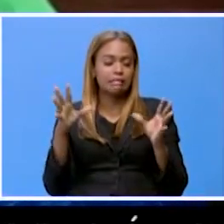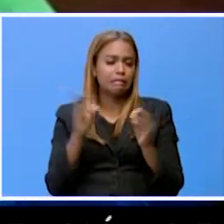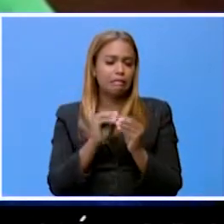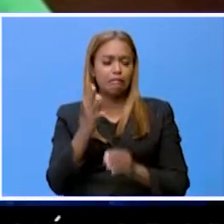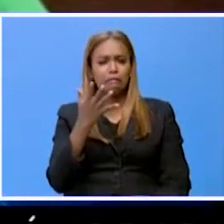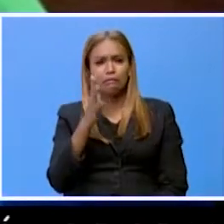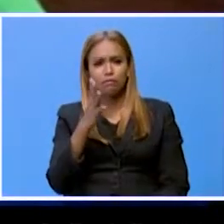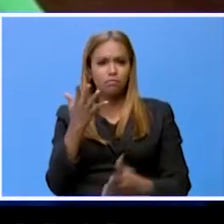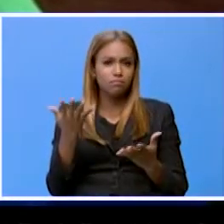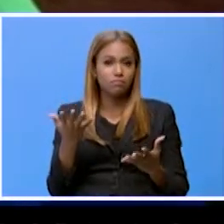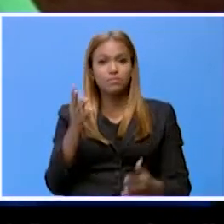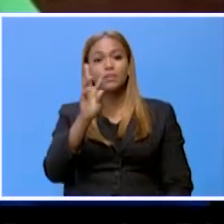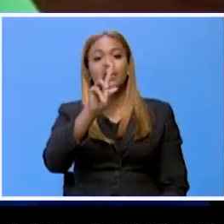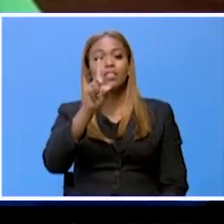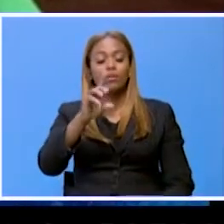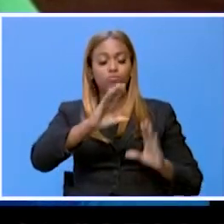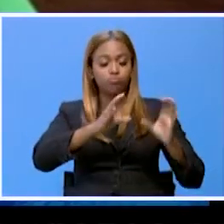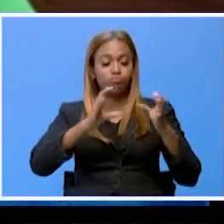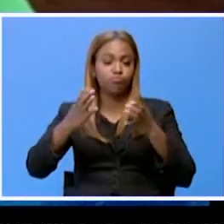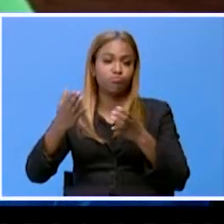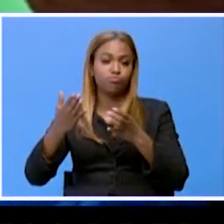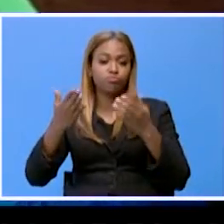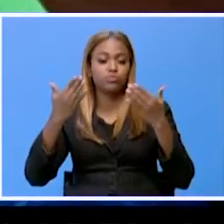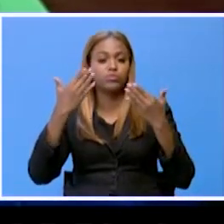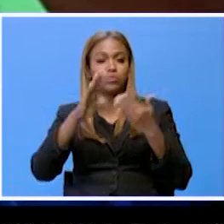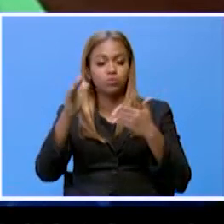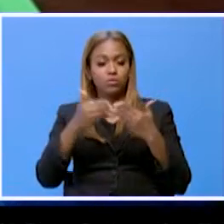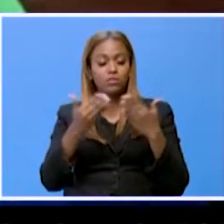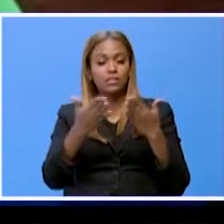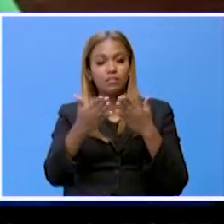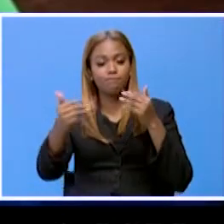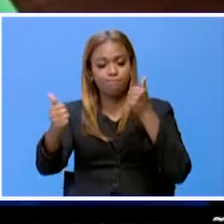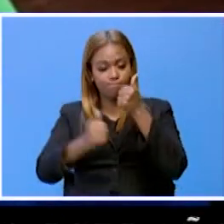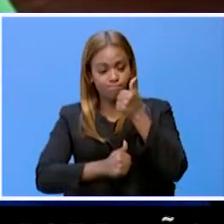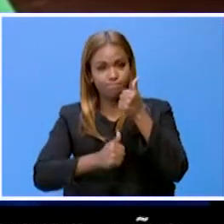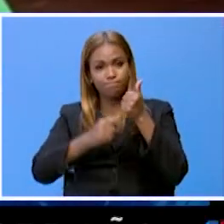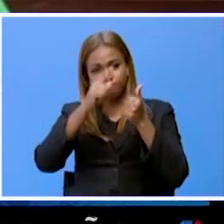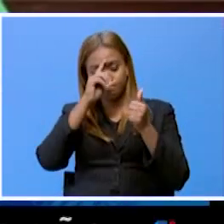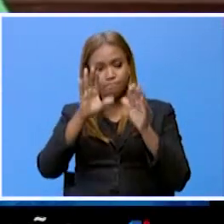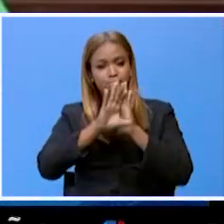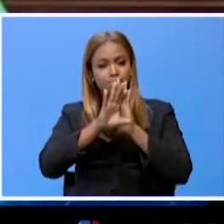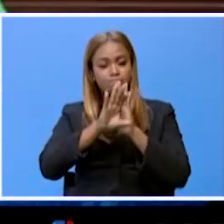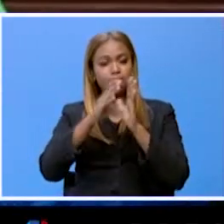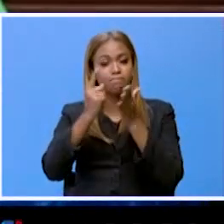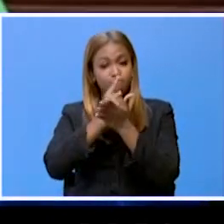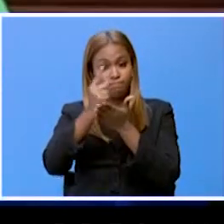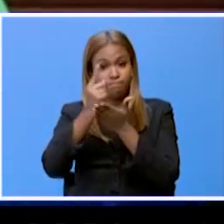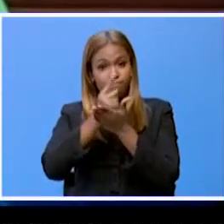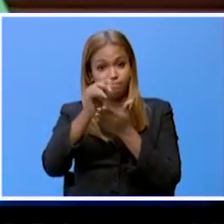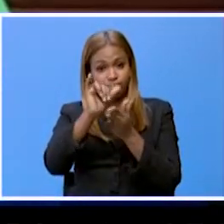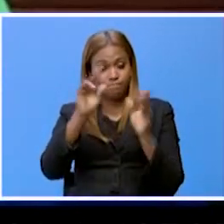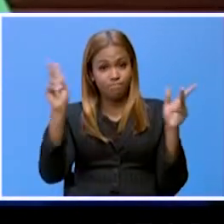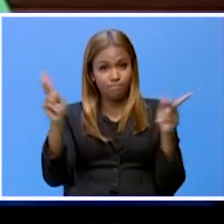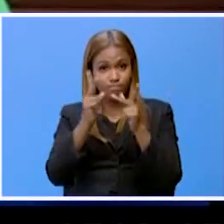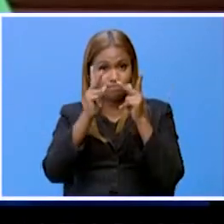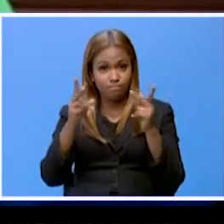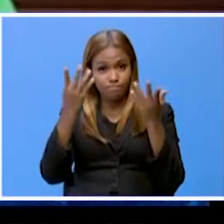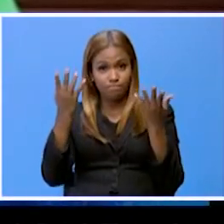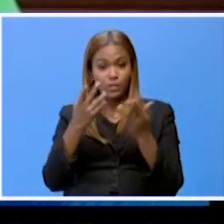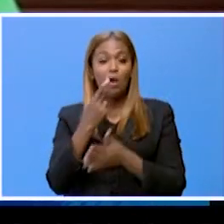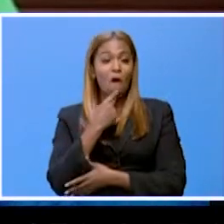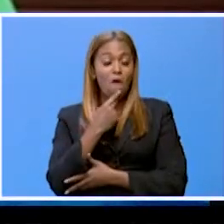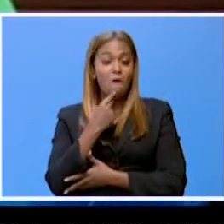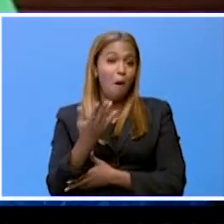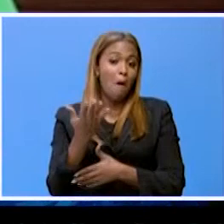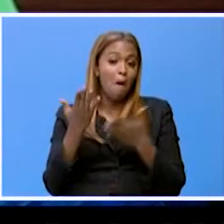alrededor de unos 21 centros. Todo está sujeto, casi, por ejemplo, por el asueto de Semana Santa, puede hacer